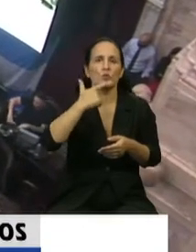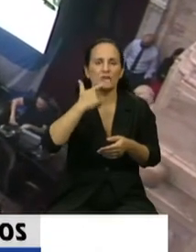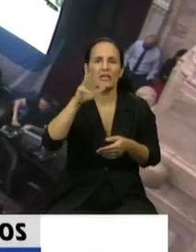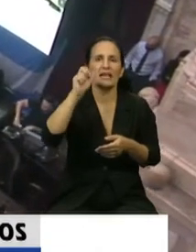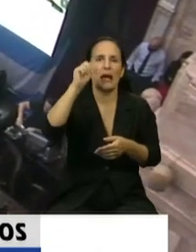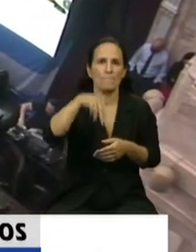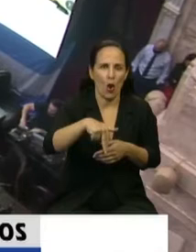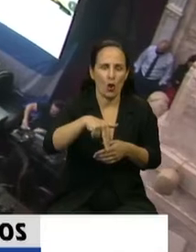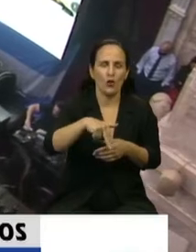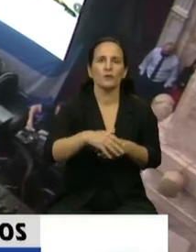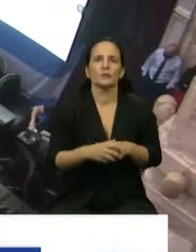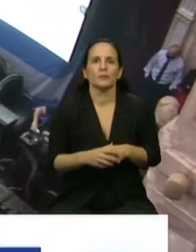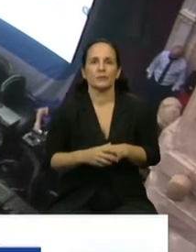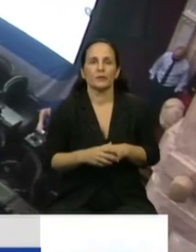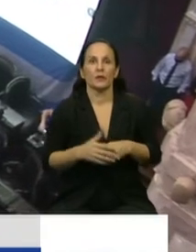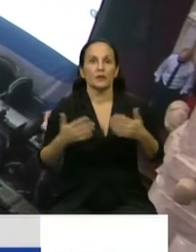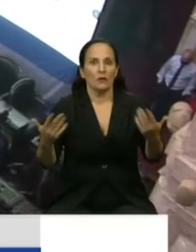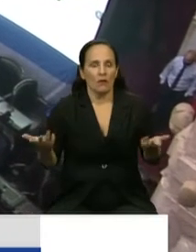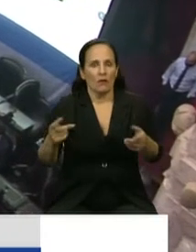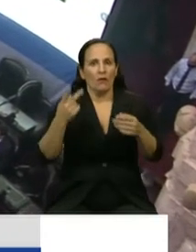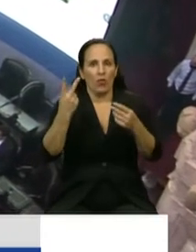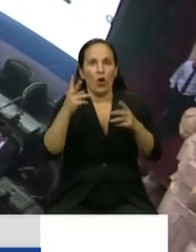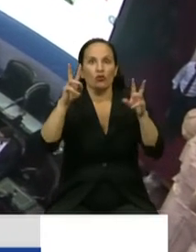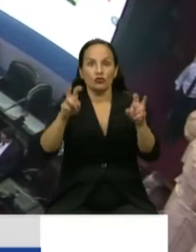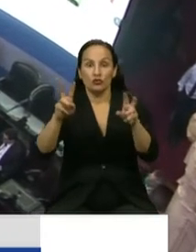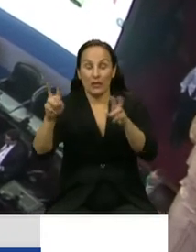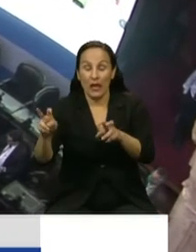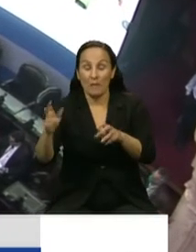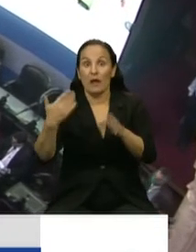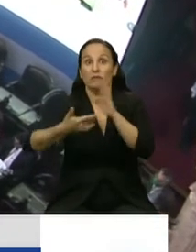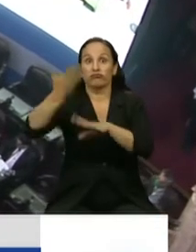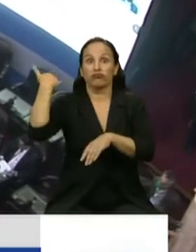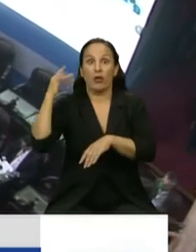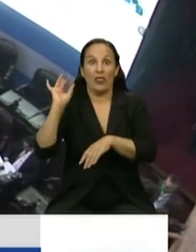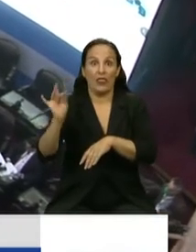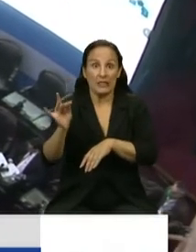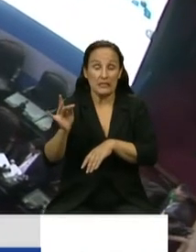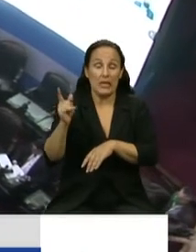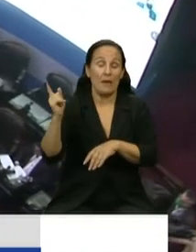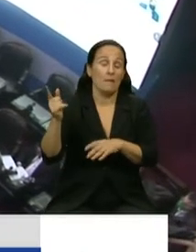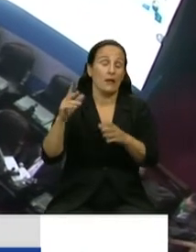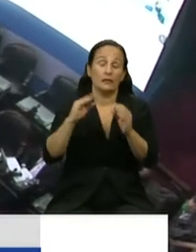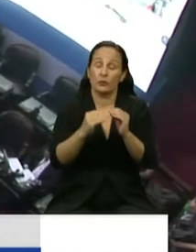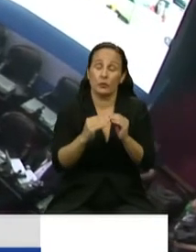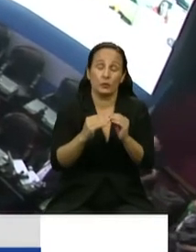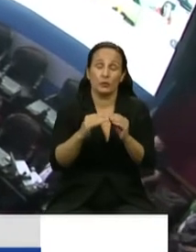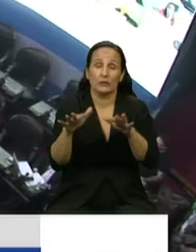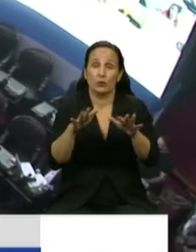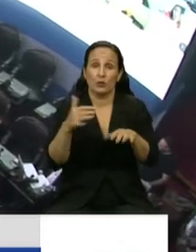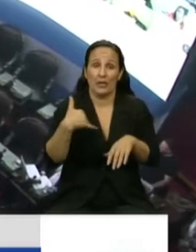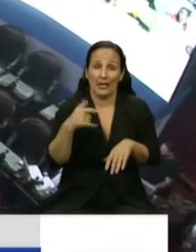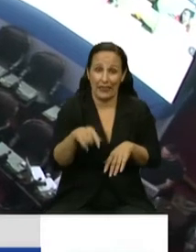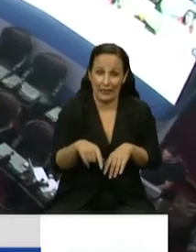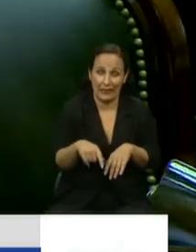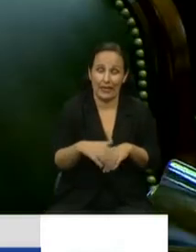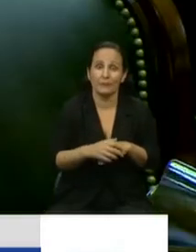Todavía tengo el fantasma de dos temas que en el mes de diciembre nos afectaban duramente a la Argentina, y al menos desde